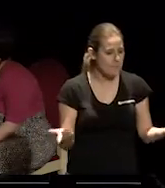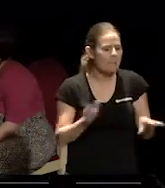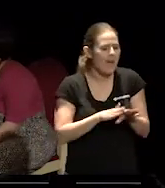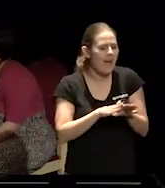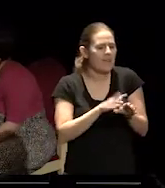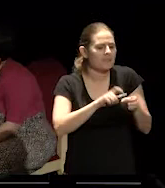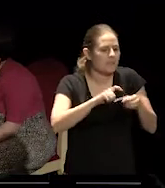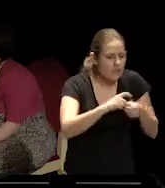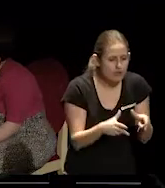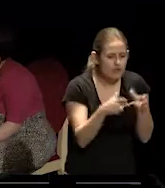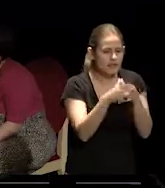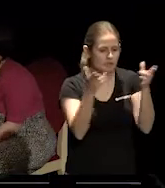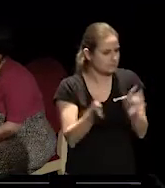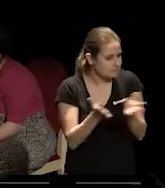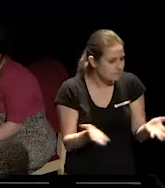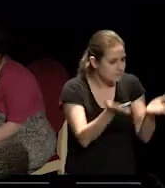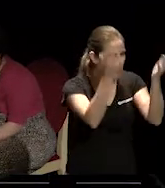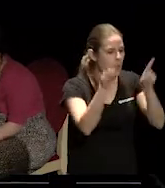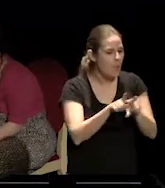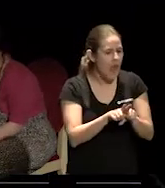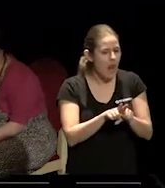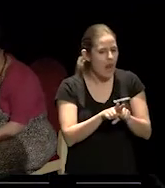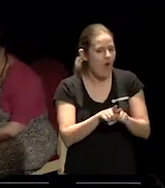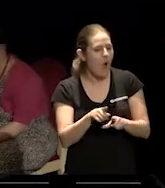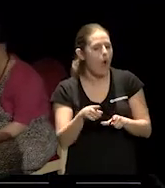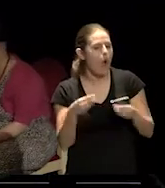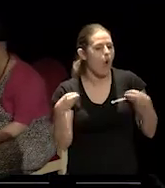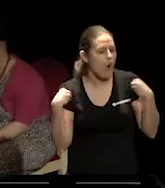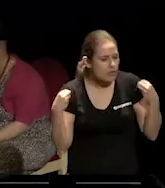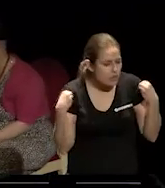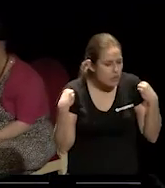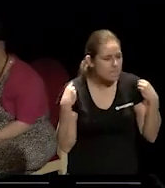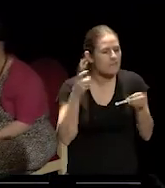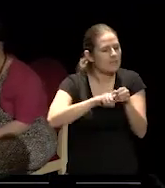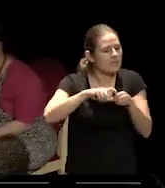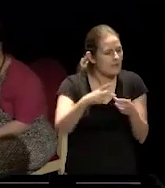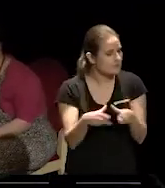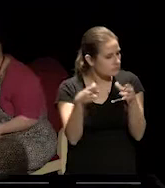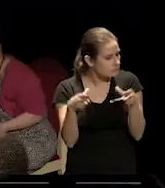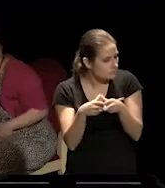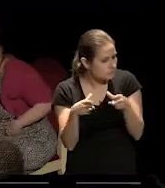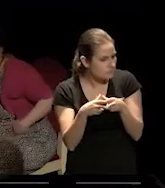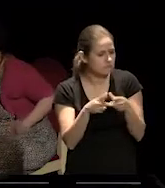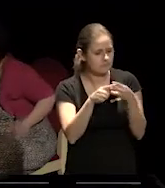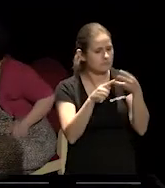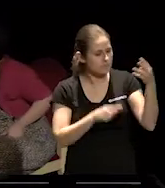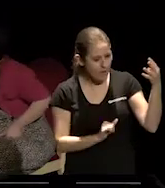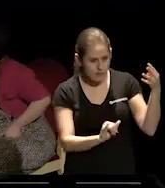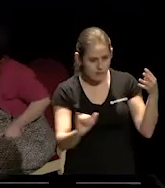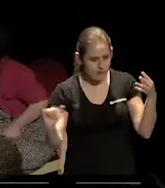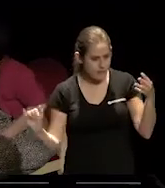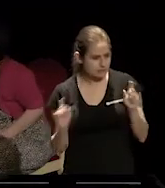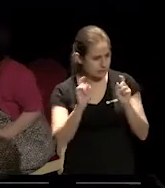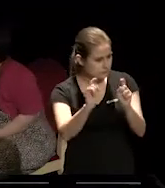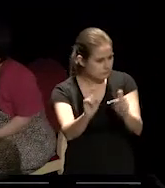repente tenemos nuevas perspectivas laborales, de ocio, de participación social y educativas. Vamos allá. ¿Por